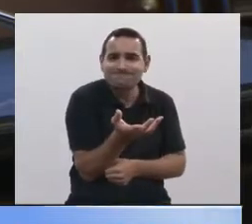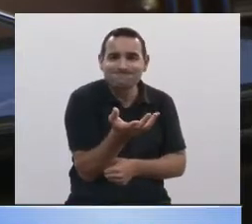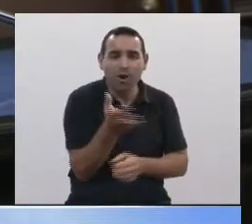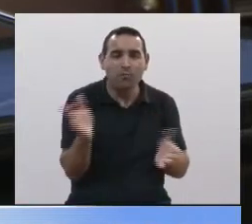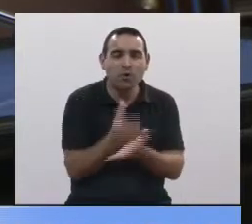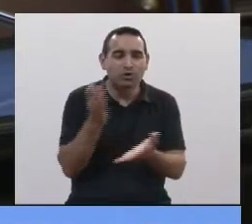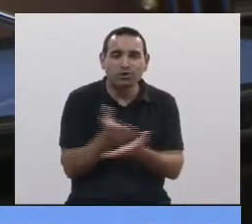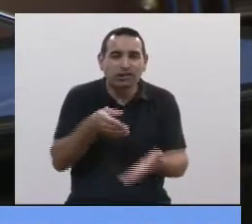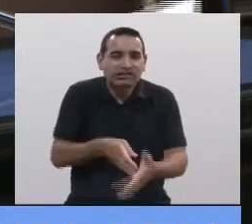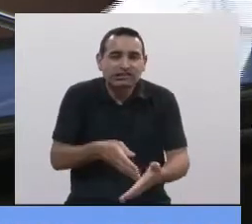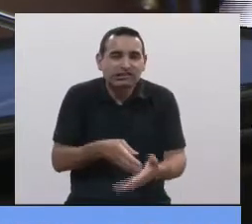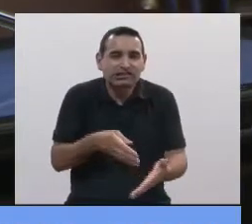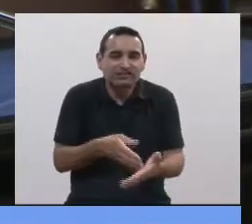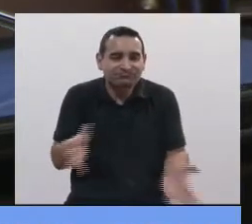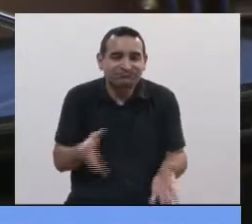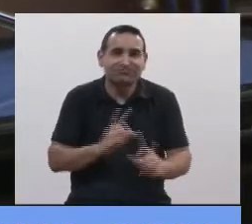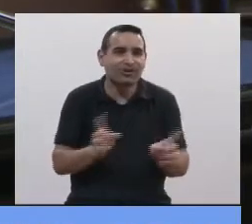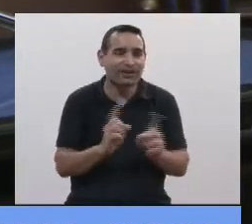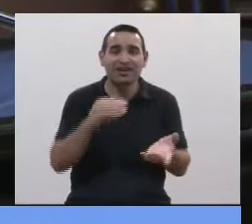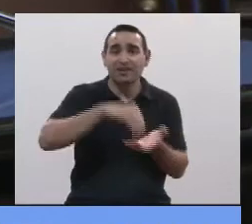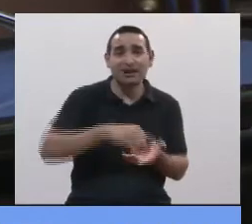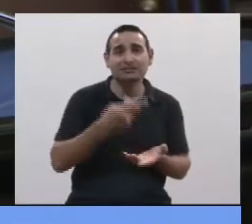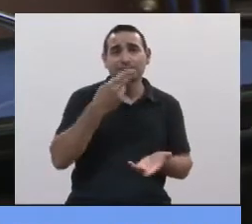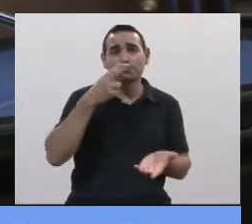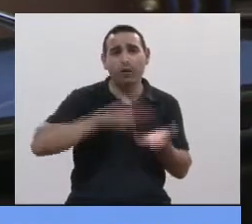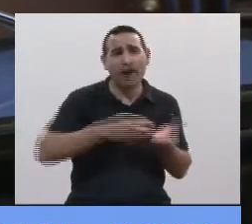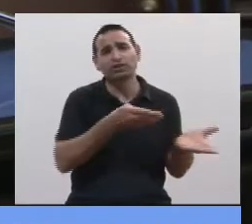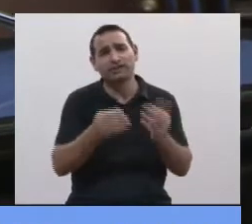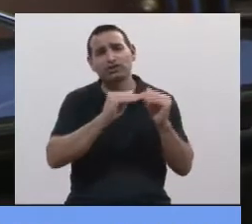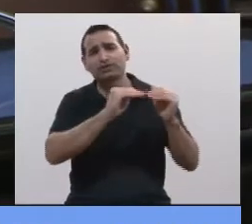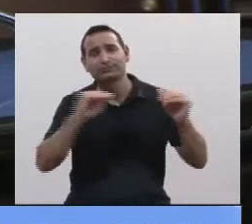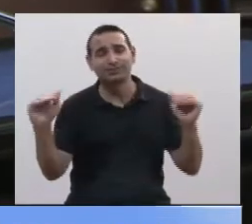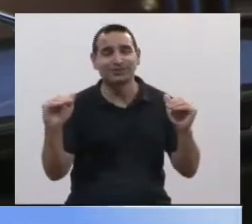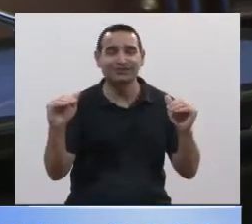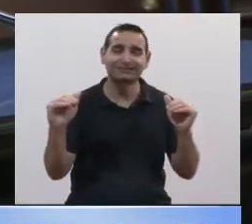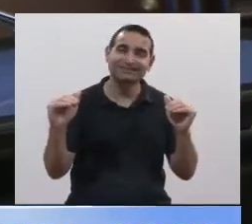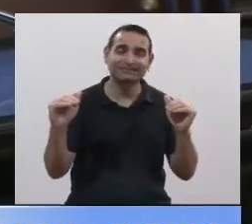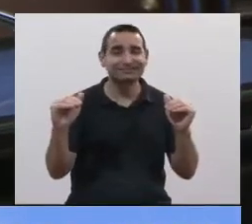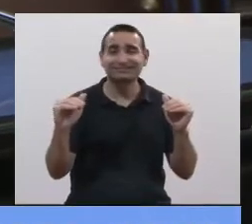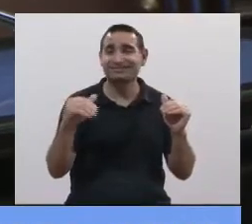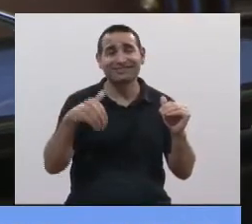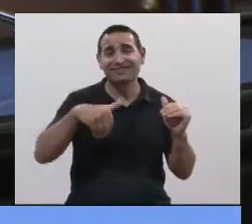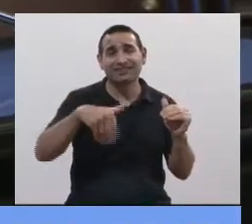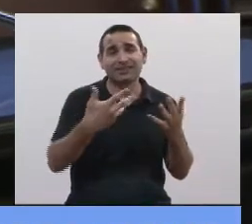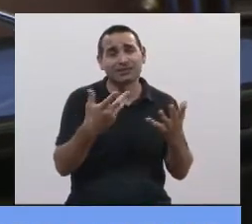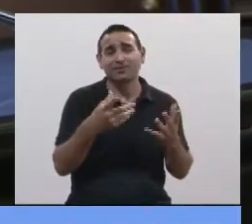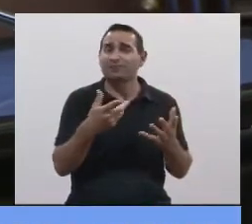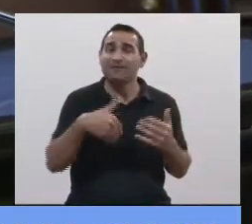la producción. El congelamiento de tarifa es un globo que se va